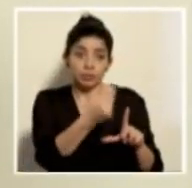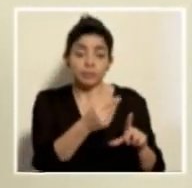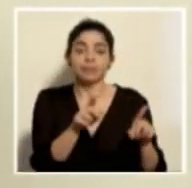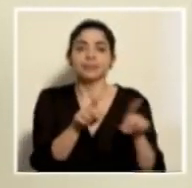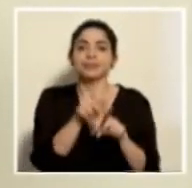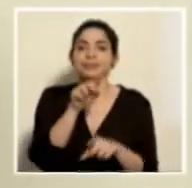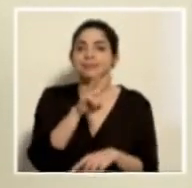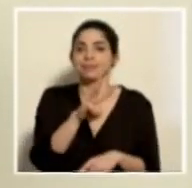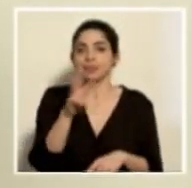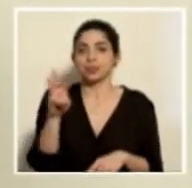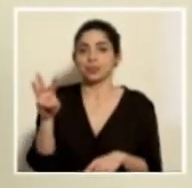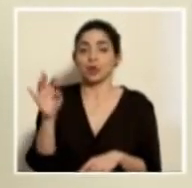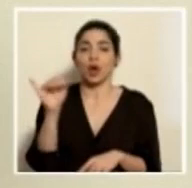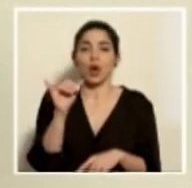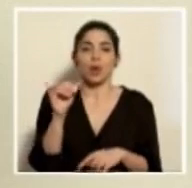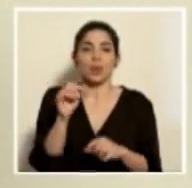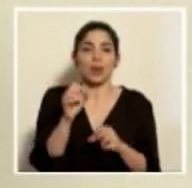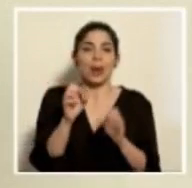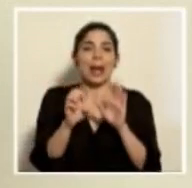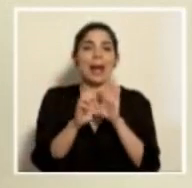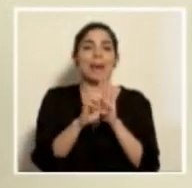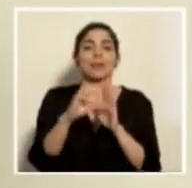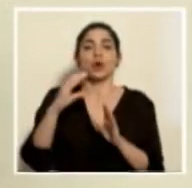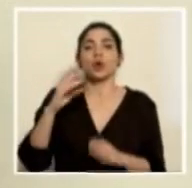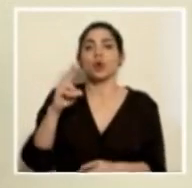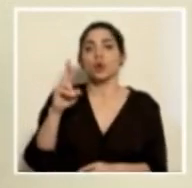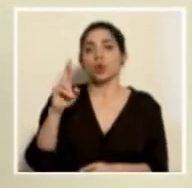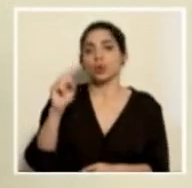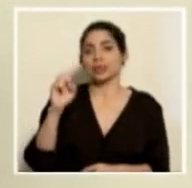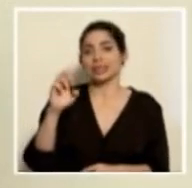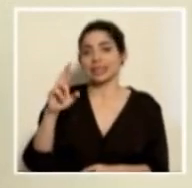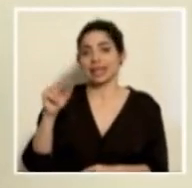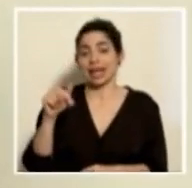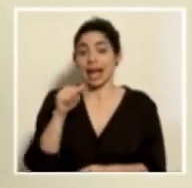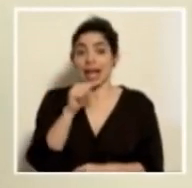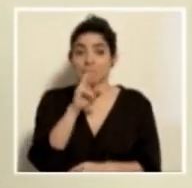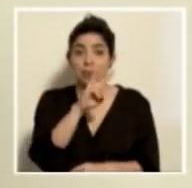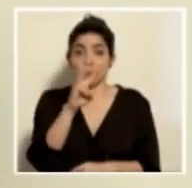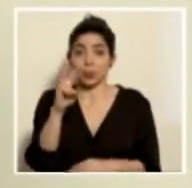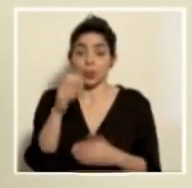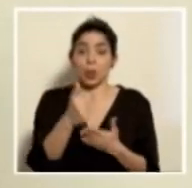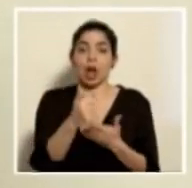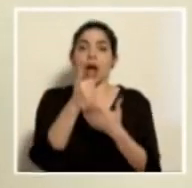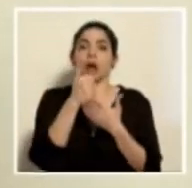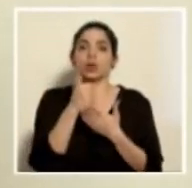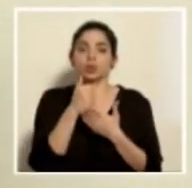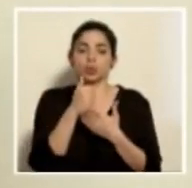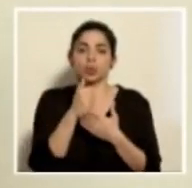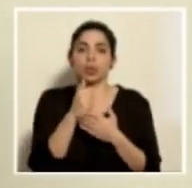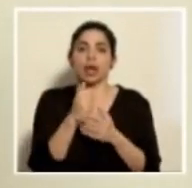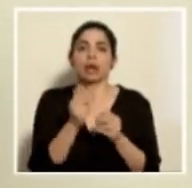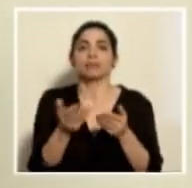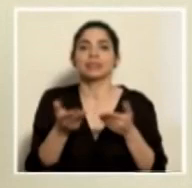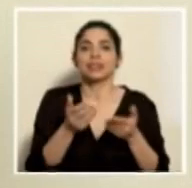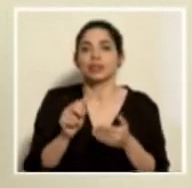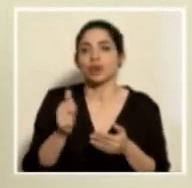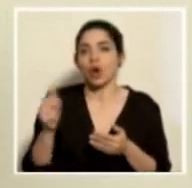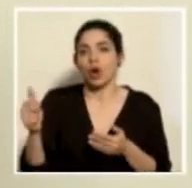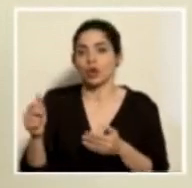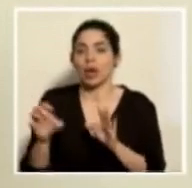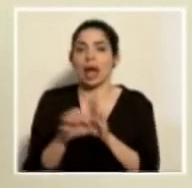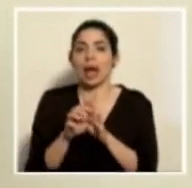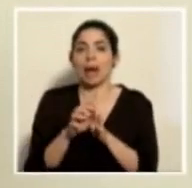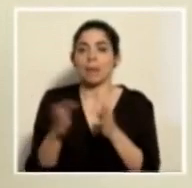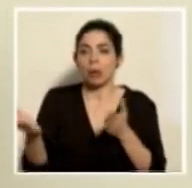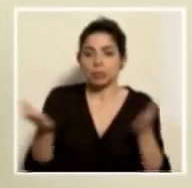una plataforma como se hizo con el ejemplo de Coursera para tener mayores servicios como